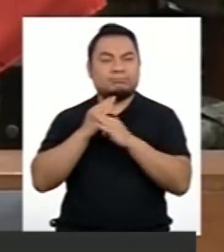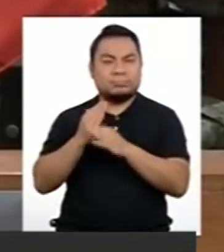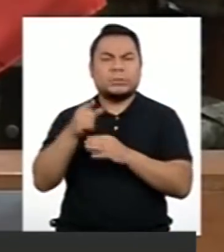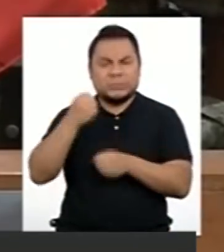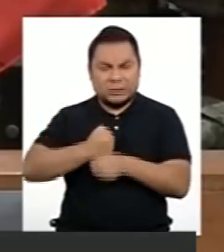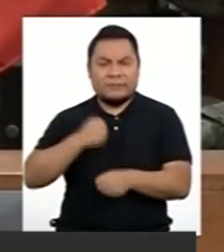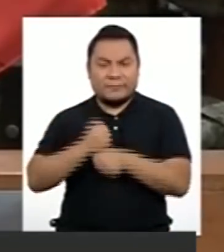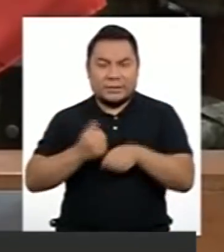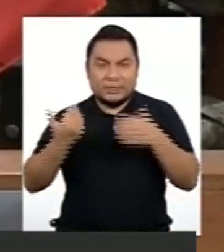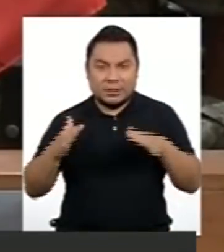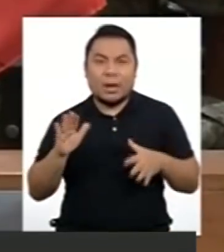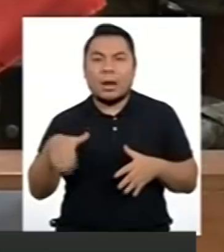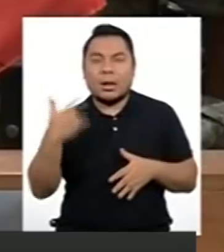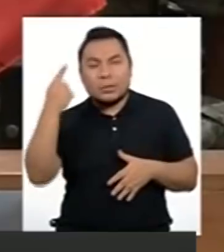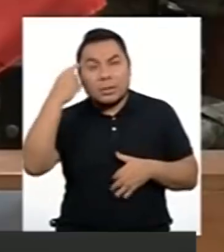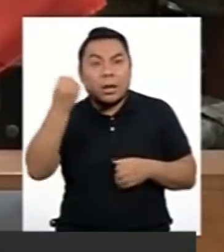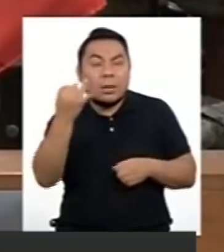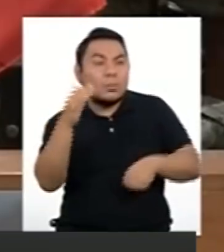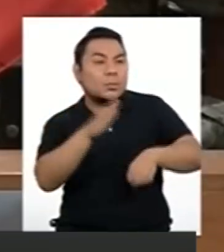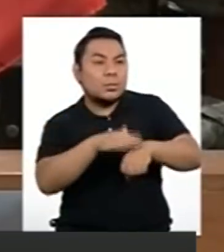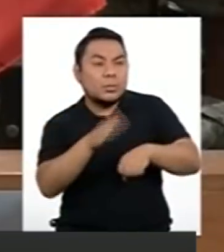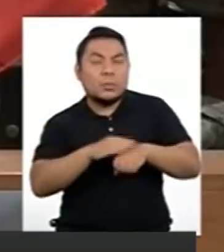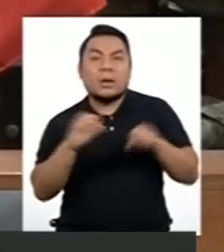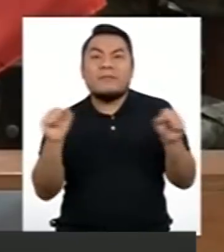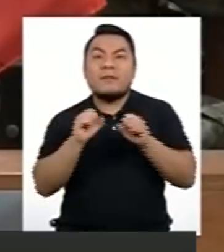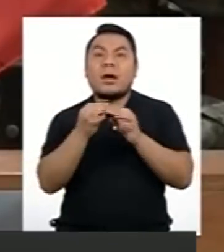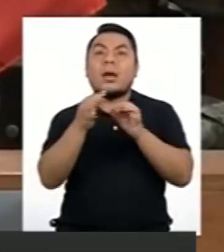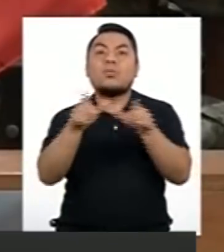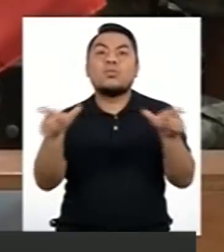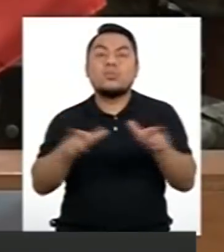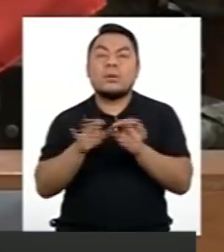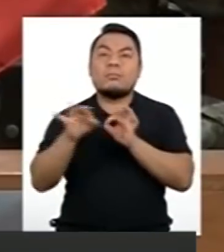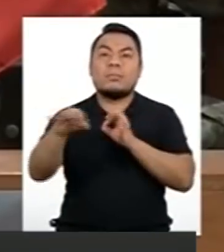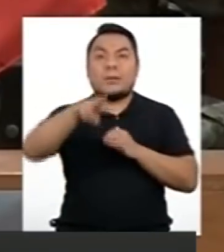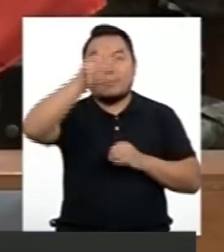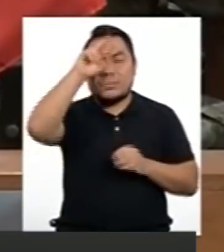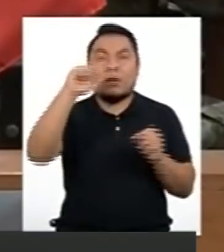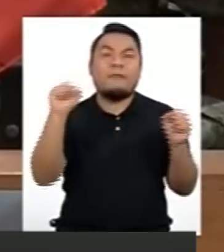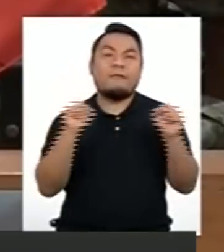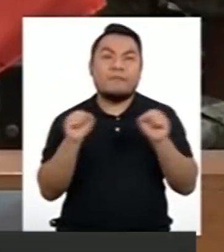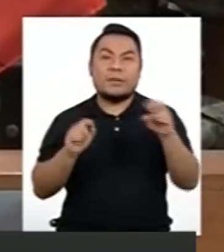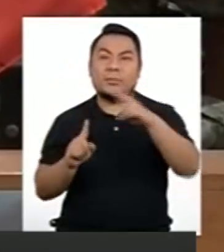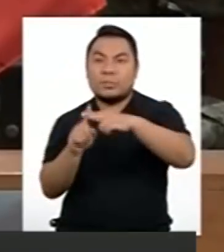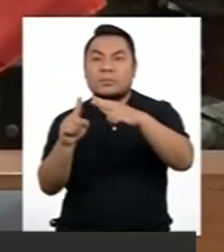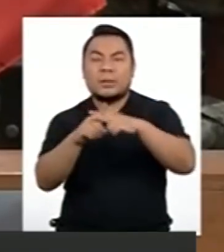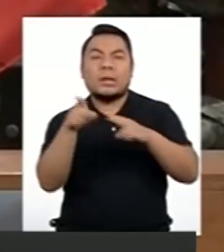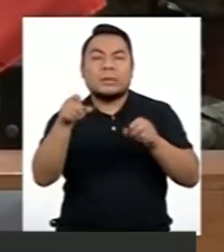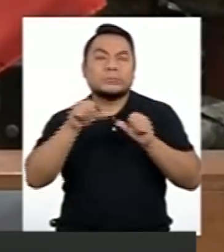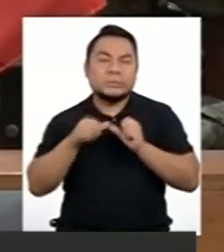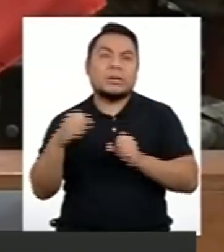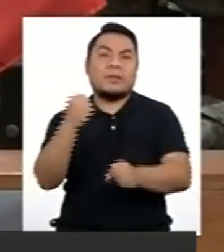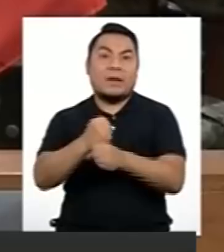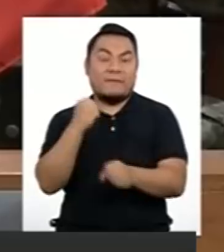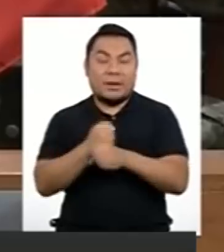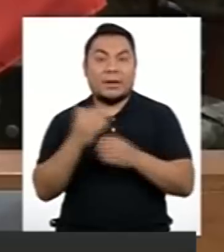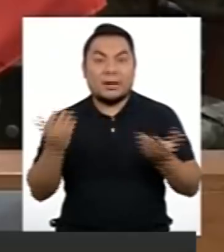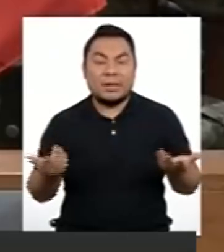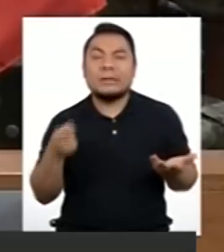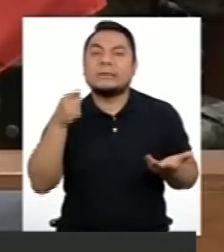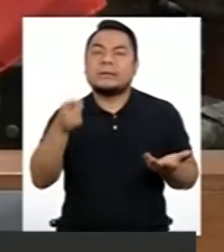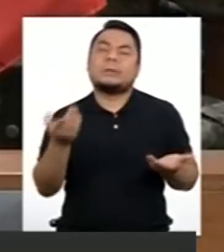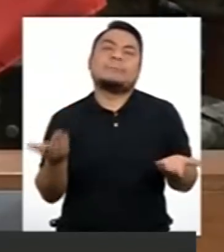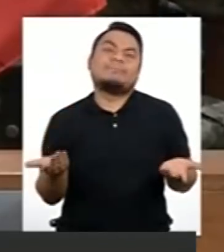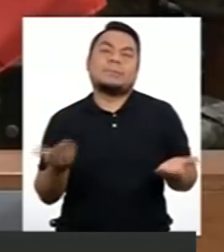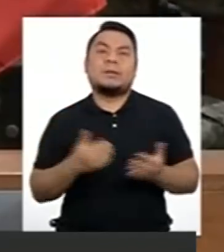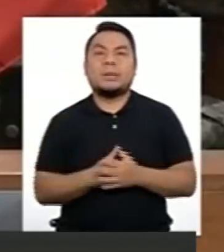en ello. Ya hay algunas alertas de heladas en algunas regiones del país y entonces tenemos que seguir trabajando, y eso no hace